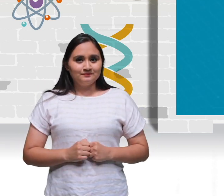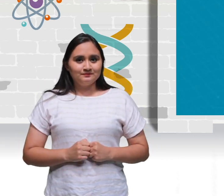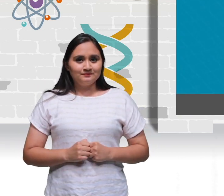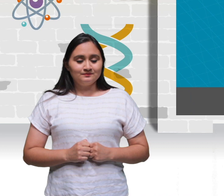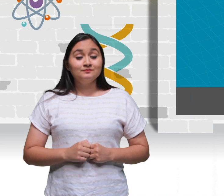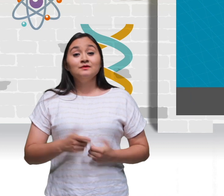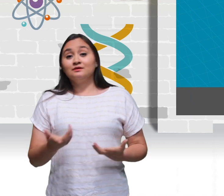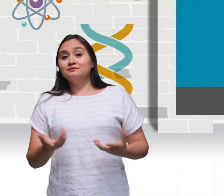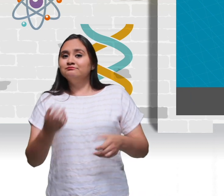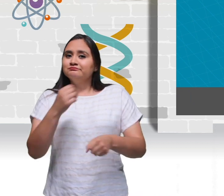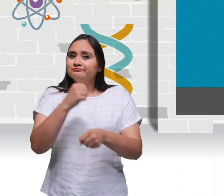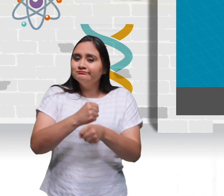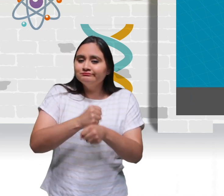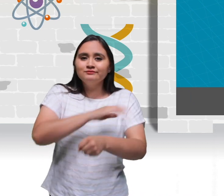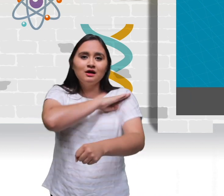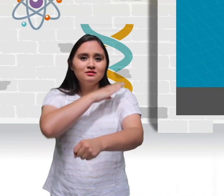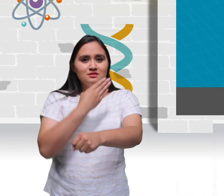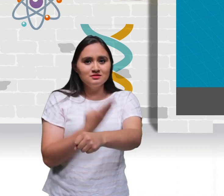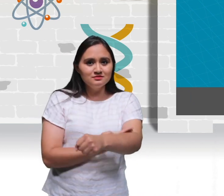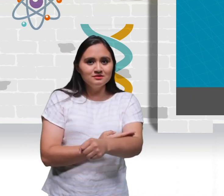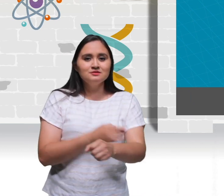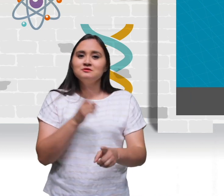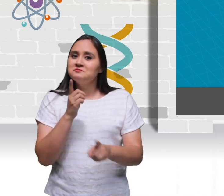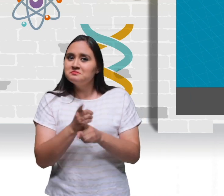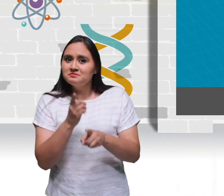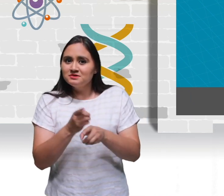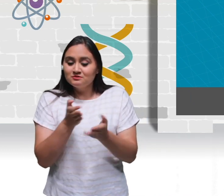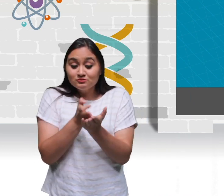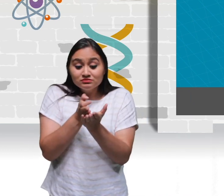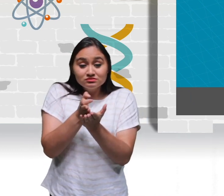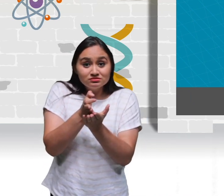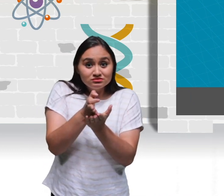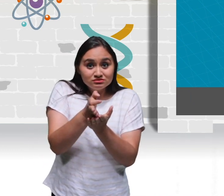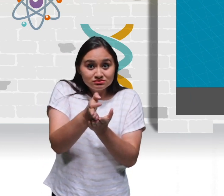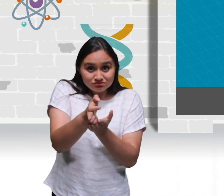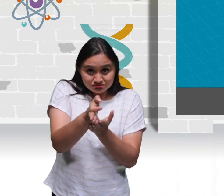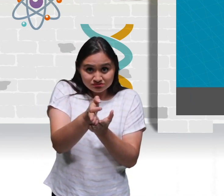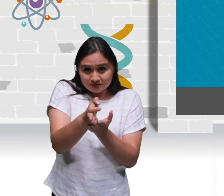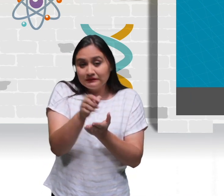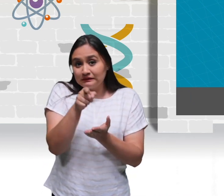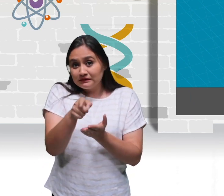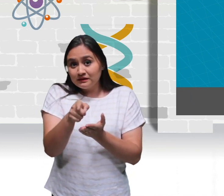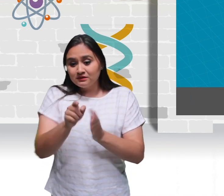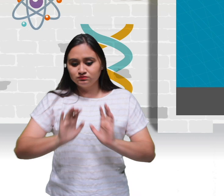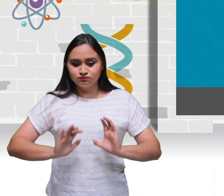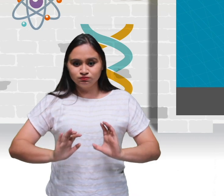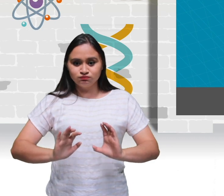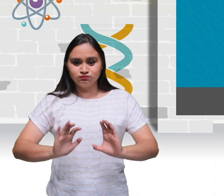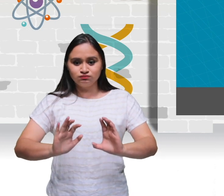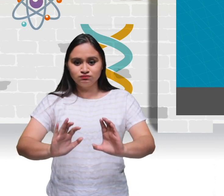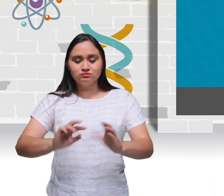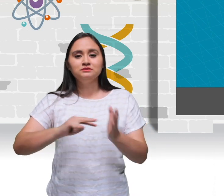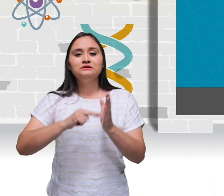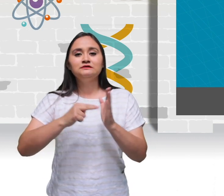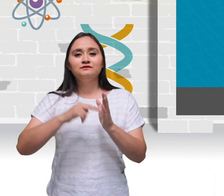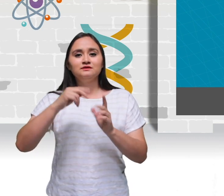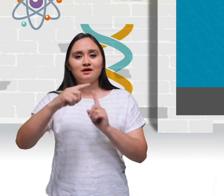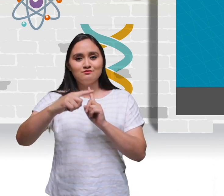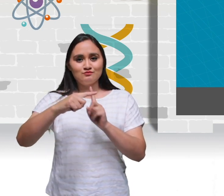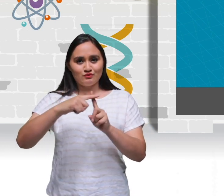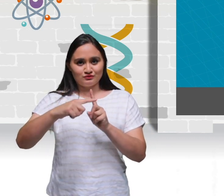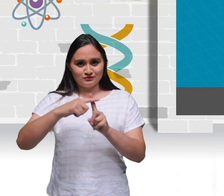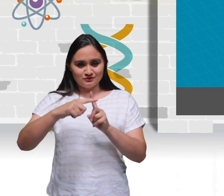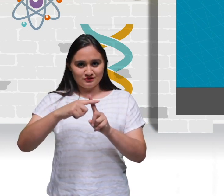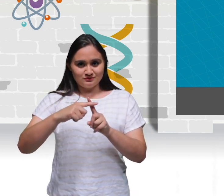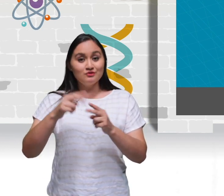una componente en la misma dirección e igual sentido que el desplazamiento realiza un trabajo positivo, es